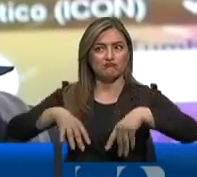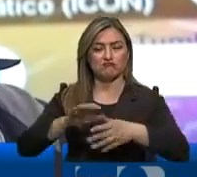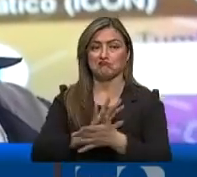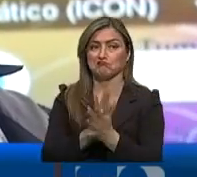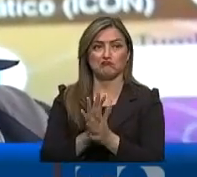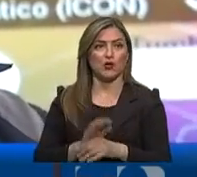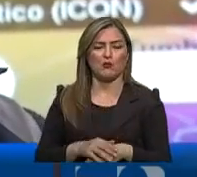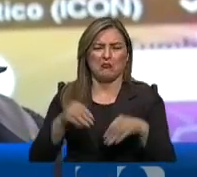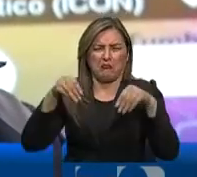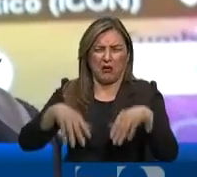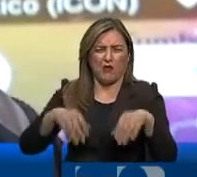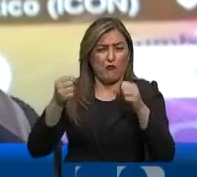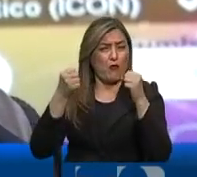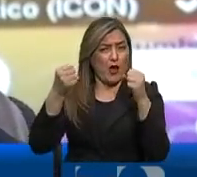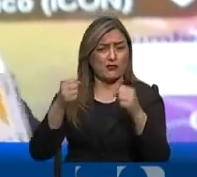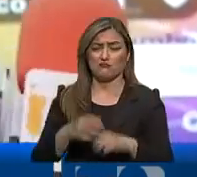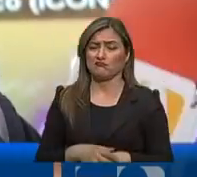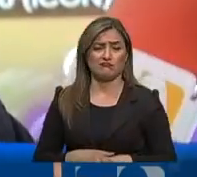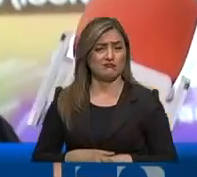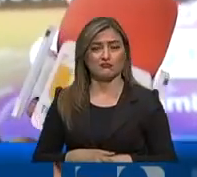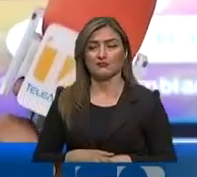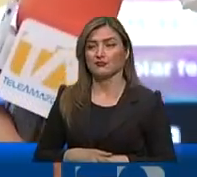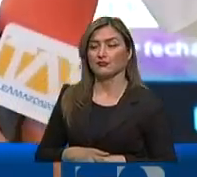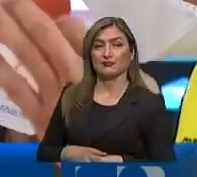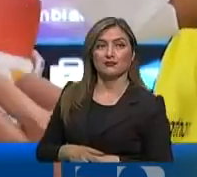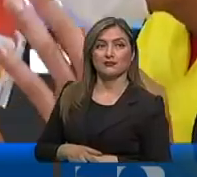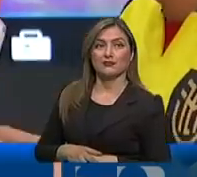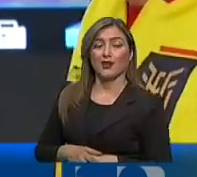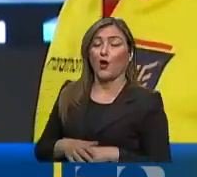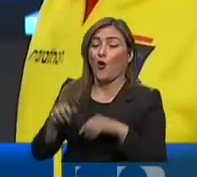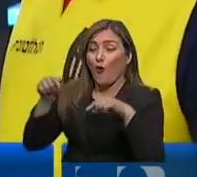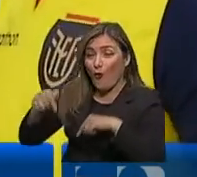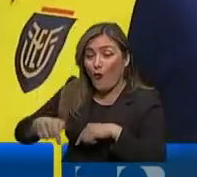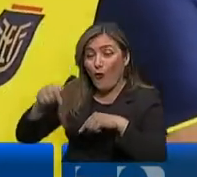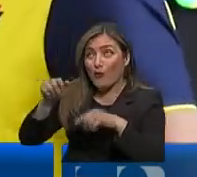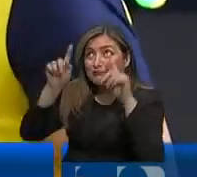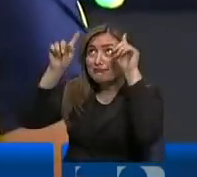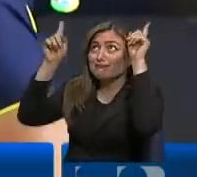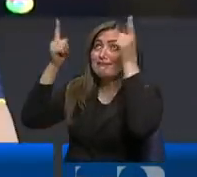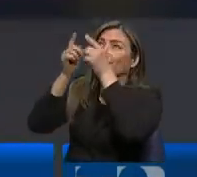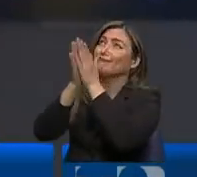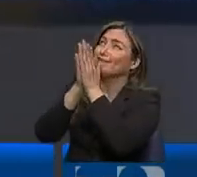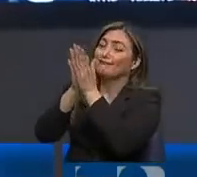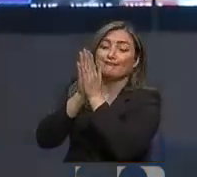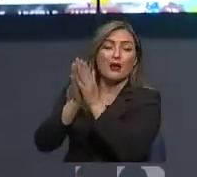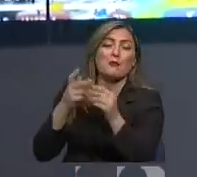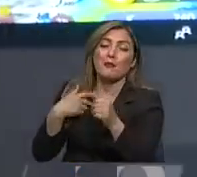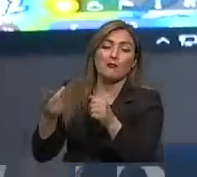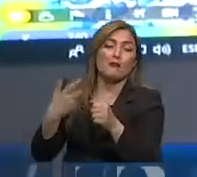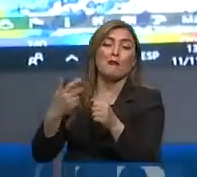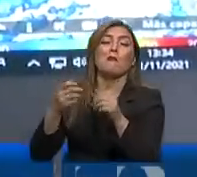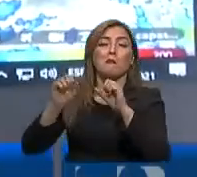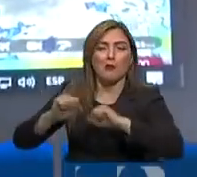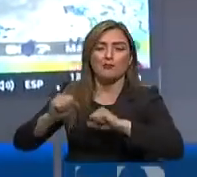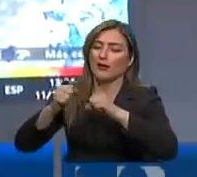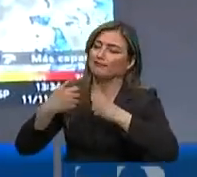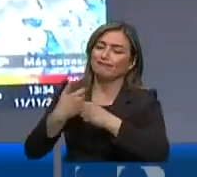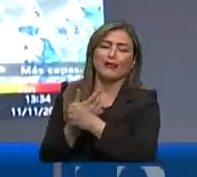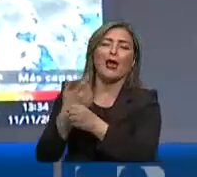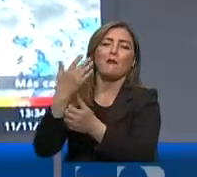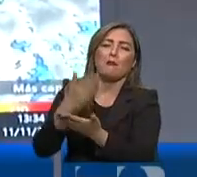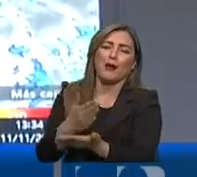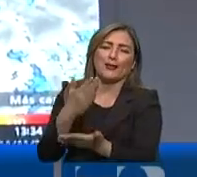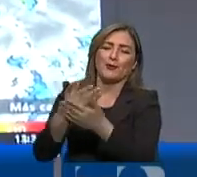eventos intensos ni relevantes de precipitación. Es decir que San Pedro hoy, justo hoy, nos ha dado tregua porque todos estos días había estado lloviendo y